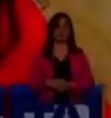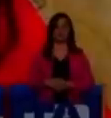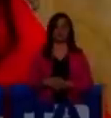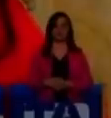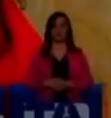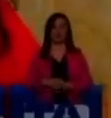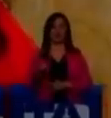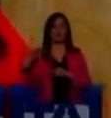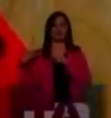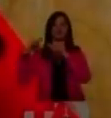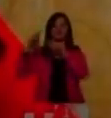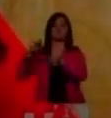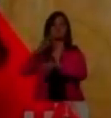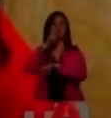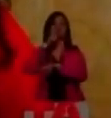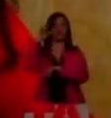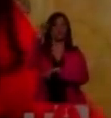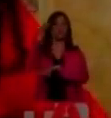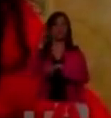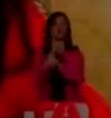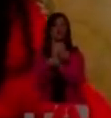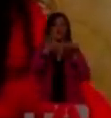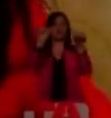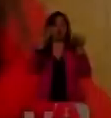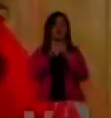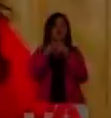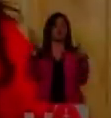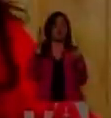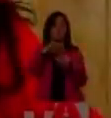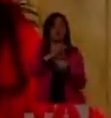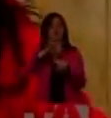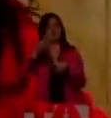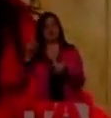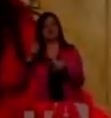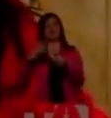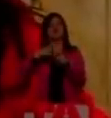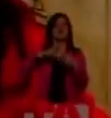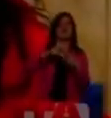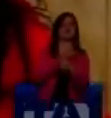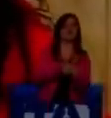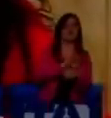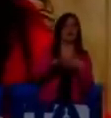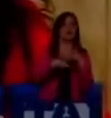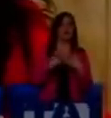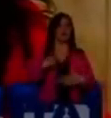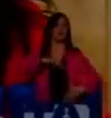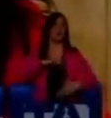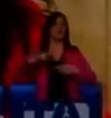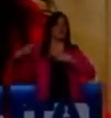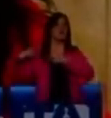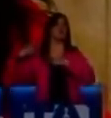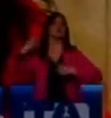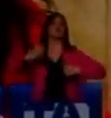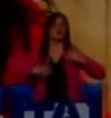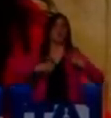sido transferida a los gobiernos autónomos descentralizados. La competencia del Instituto Nacional de Patrimonio